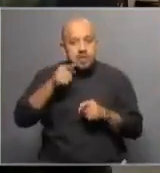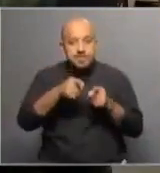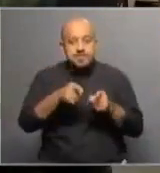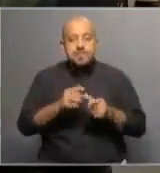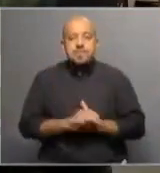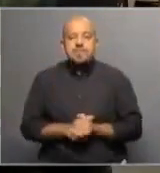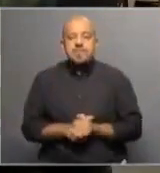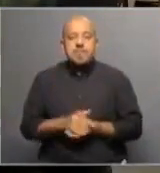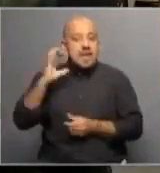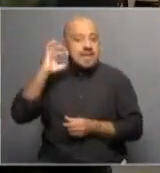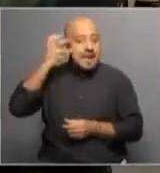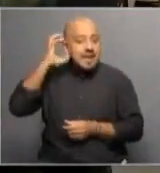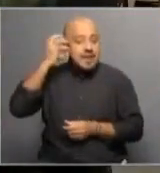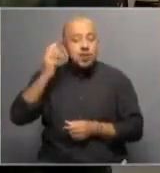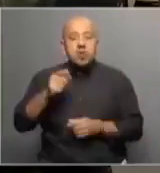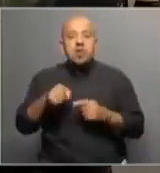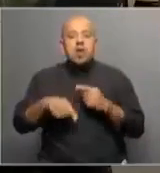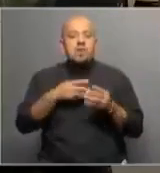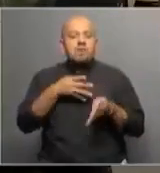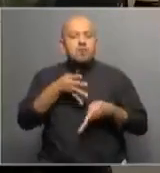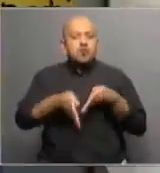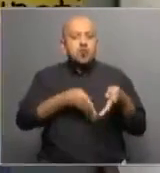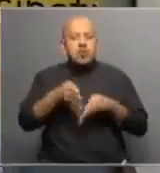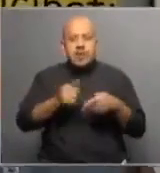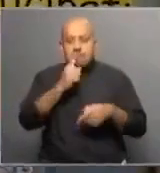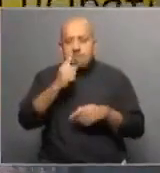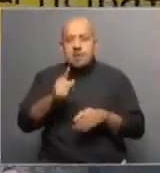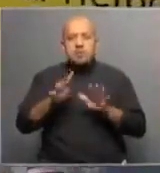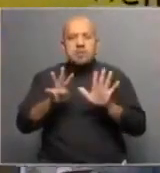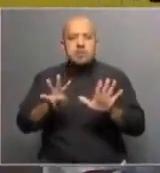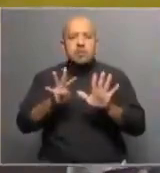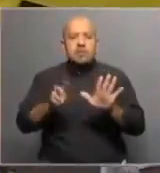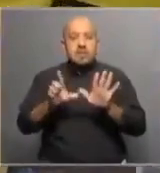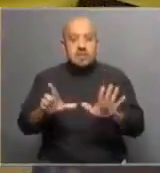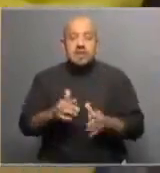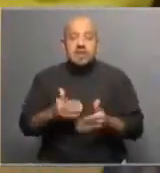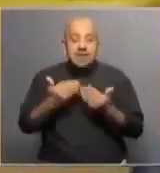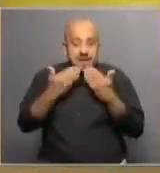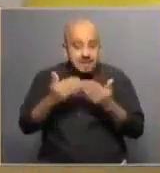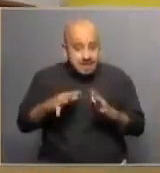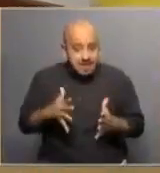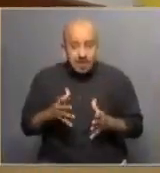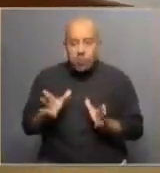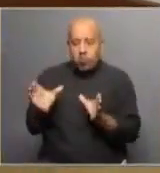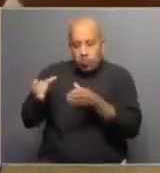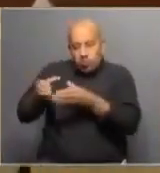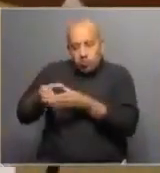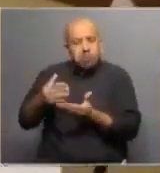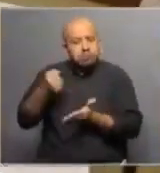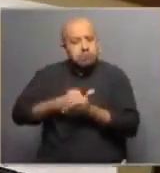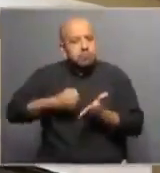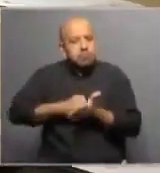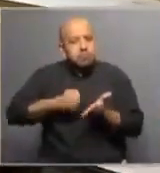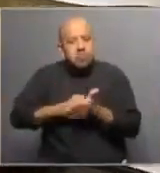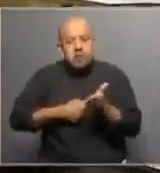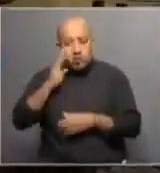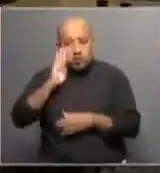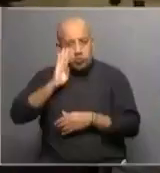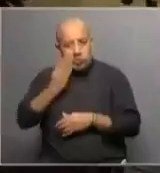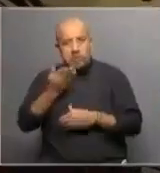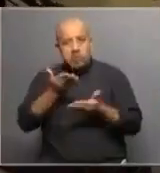la radio vila de voz funciona desde 1997 gracias al esfuerzo de un colectivo que pelea por el reconocimiento para un